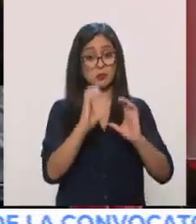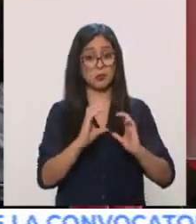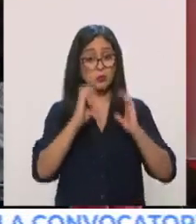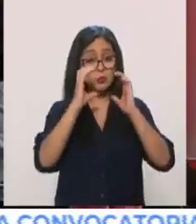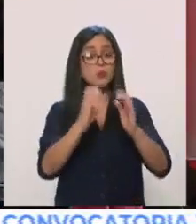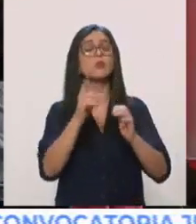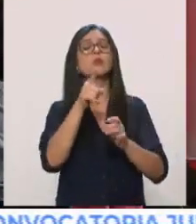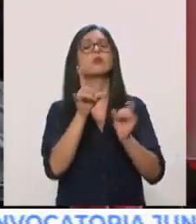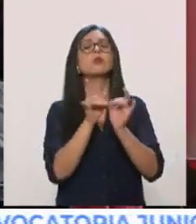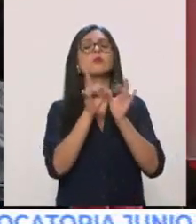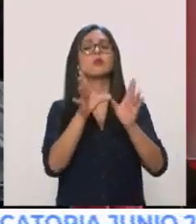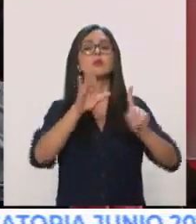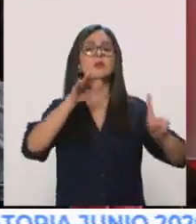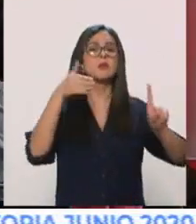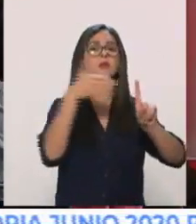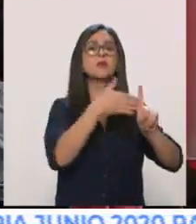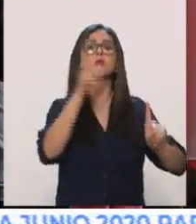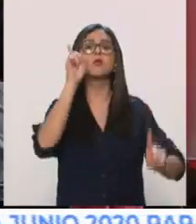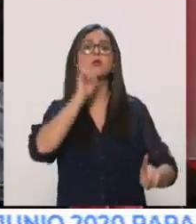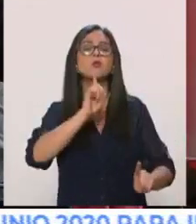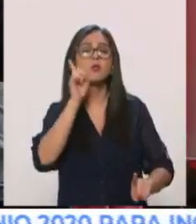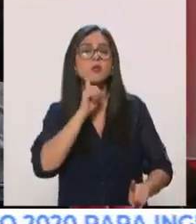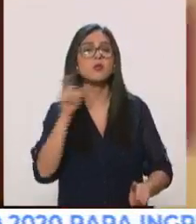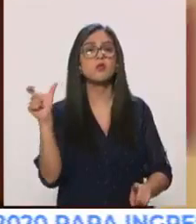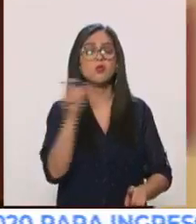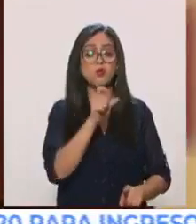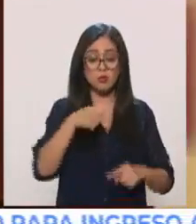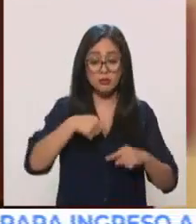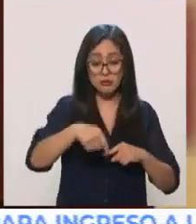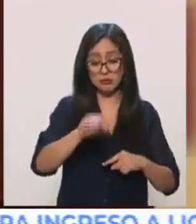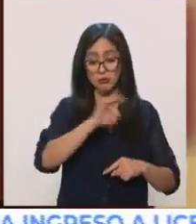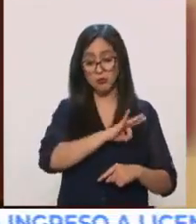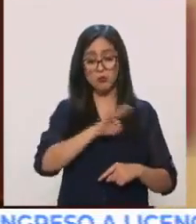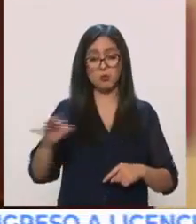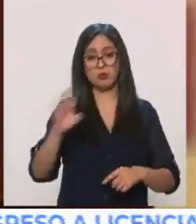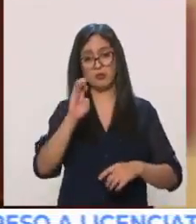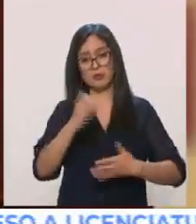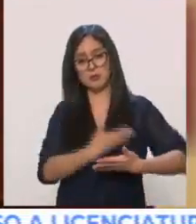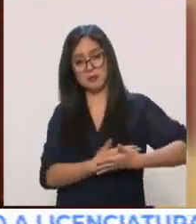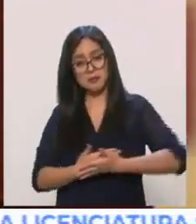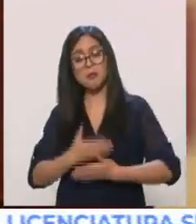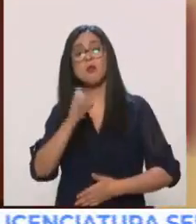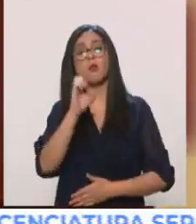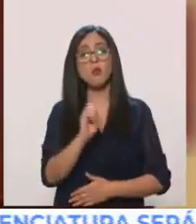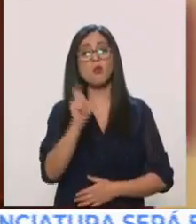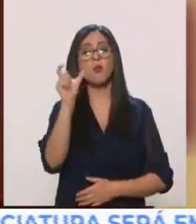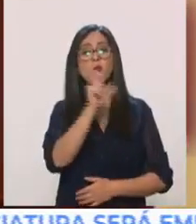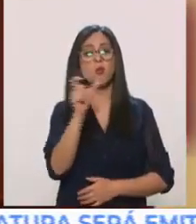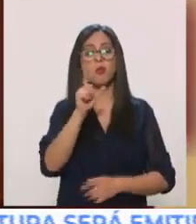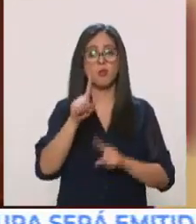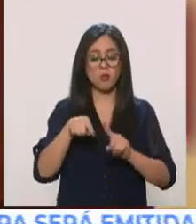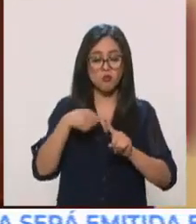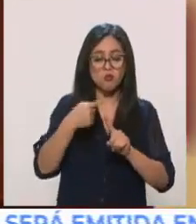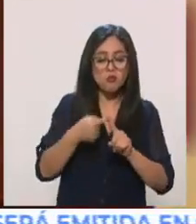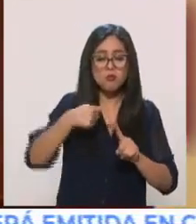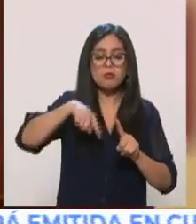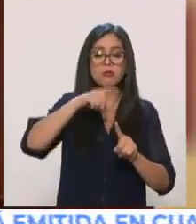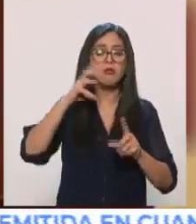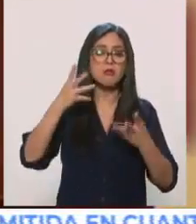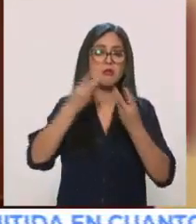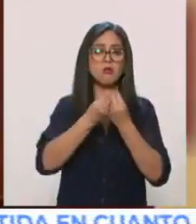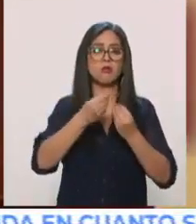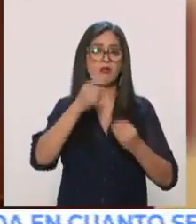particularmente a las mujeres en edad fértil, pero también a las mujeres en el proceso reproductivo, y por ello